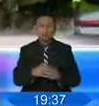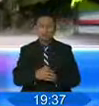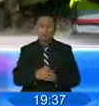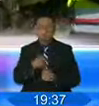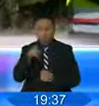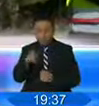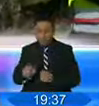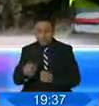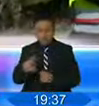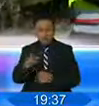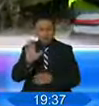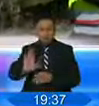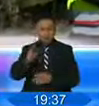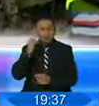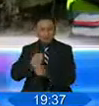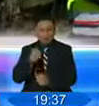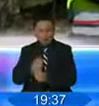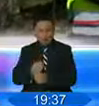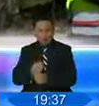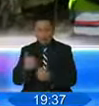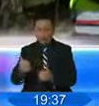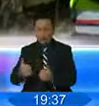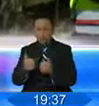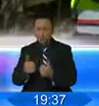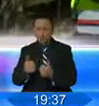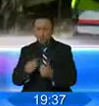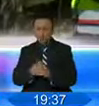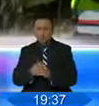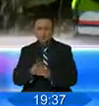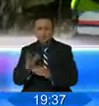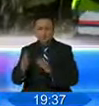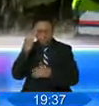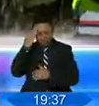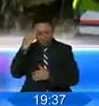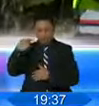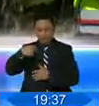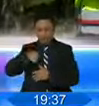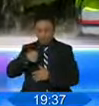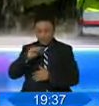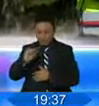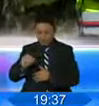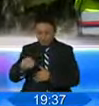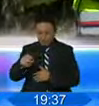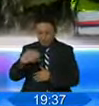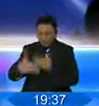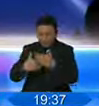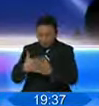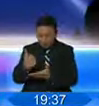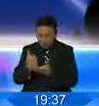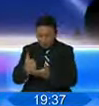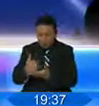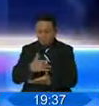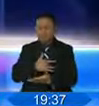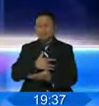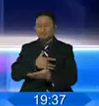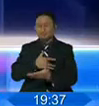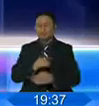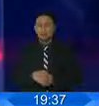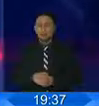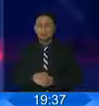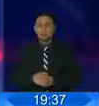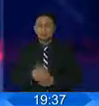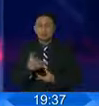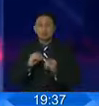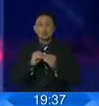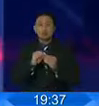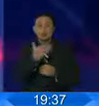cómo ellos realizan el trabajo y más que todo porque sabe que uno sembró esa semillita en todos los niños y pueden ayudar siempre. Para mayor información puede